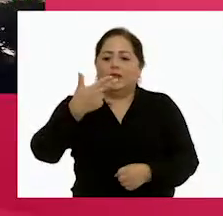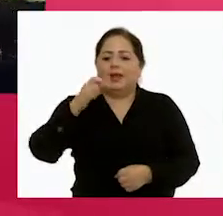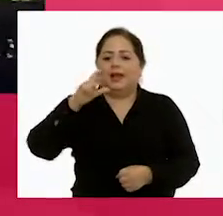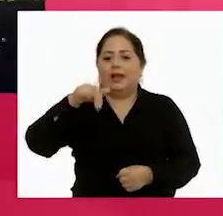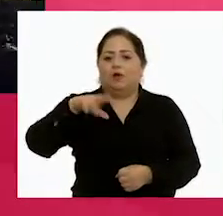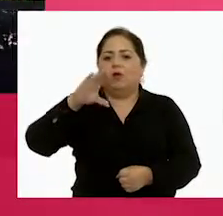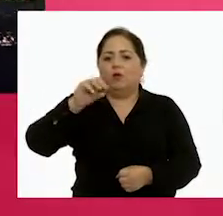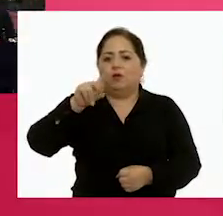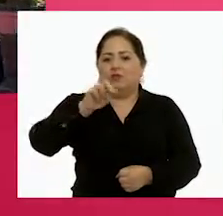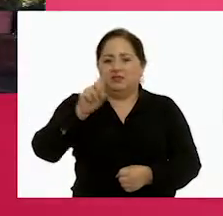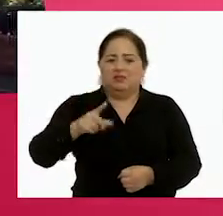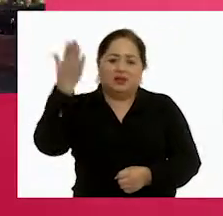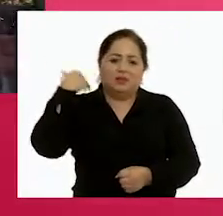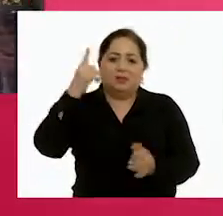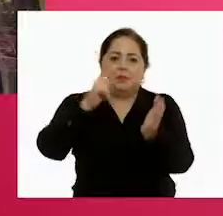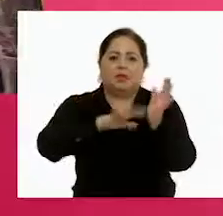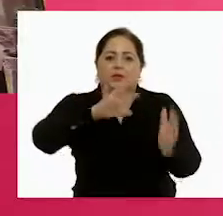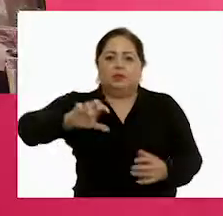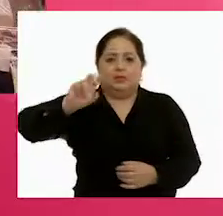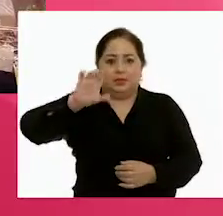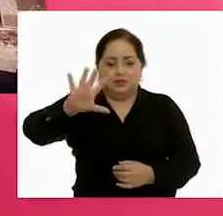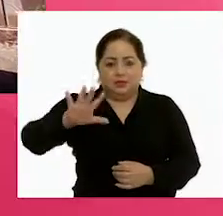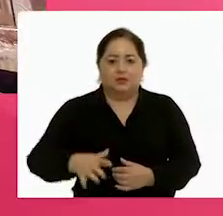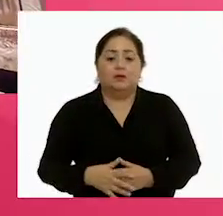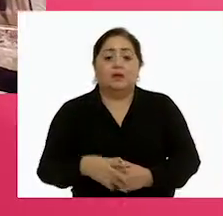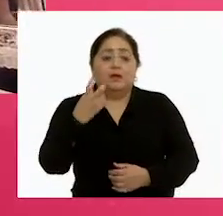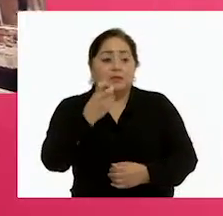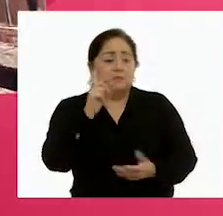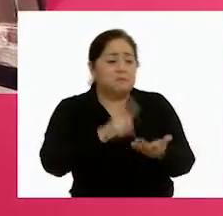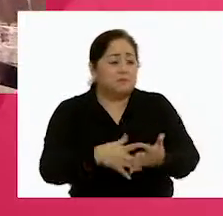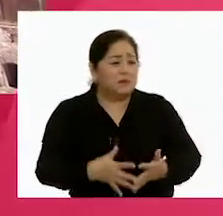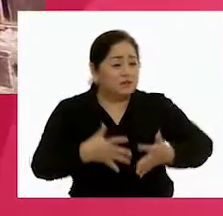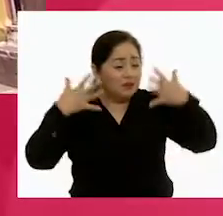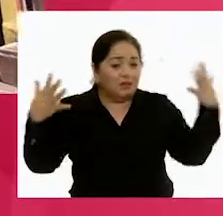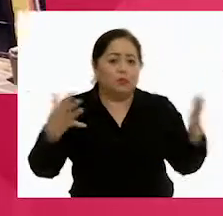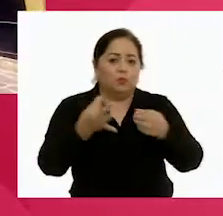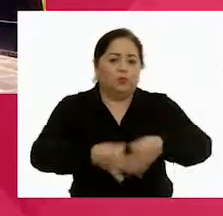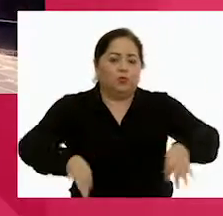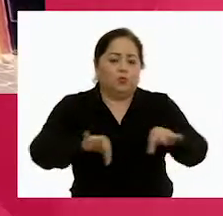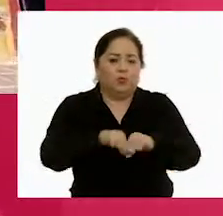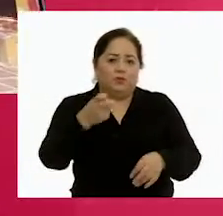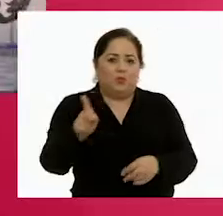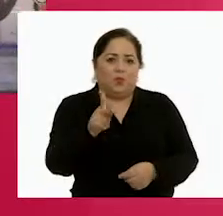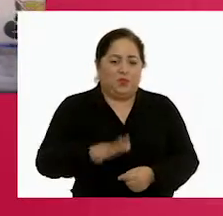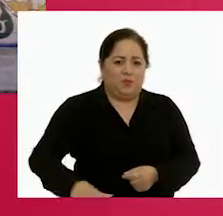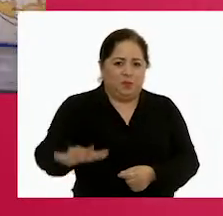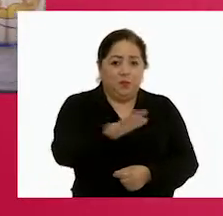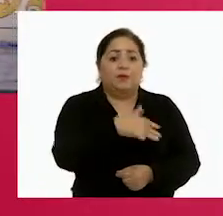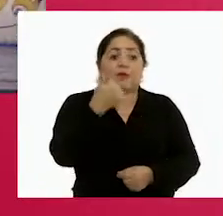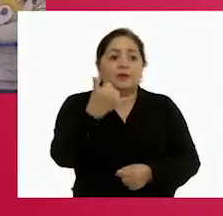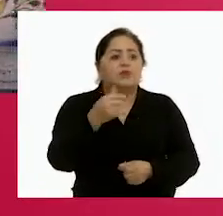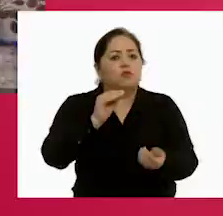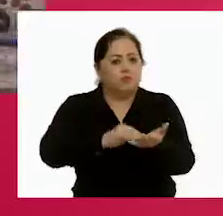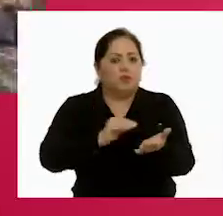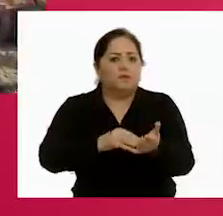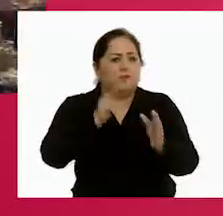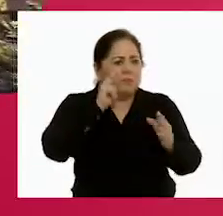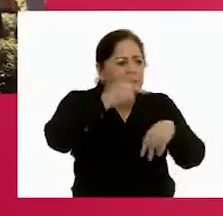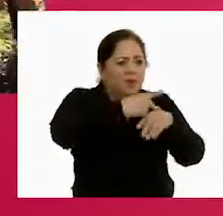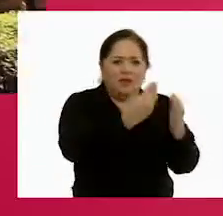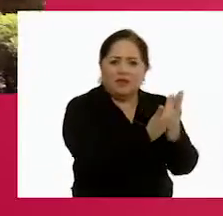Cortés en 1535. Es la más grande e importante de Huasca de Ocampo y aún cuenta con